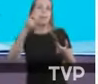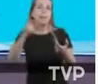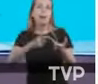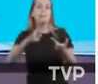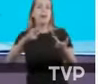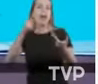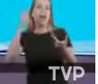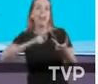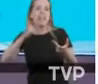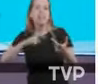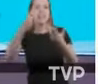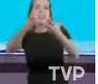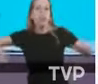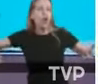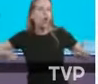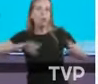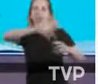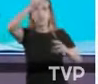cada catamarqueño, a cada bonaerense.